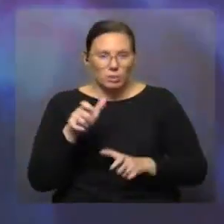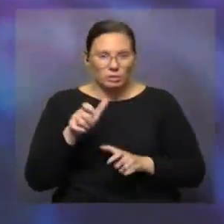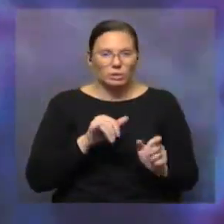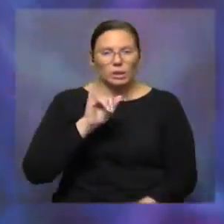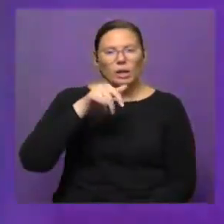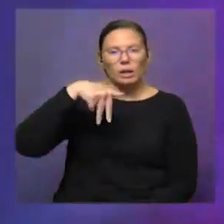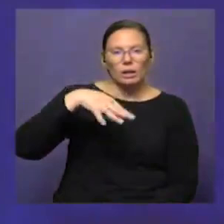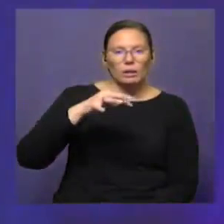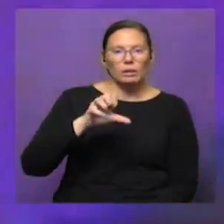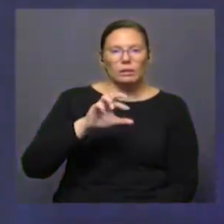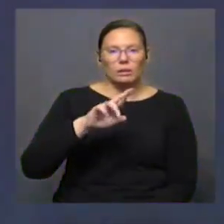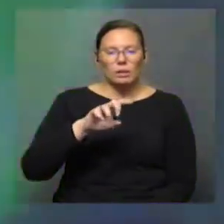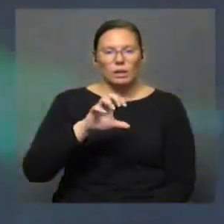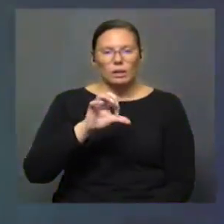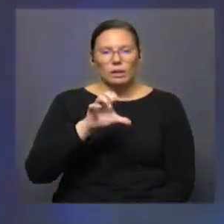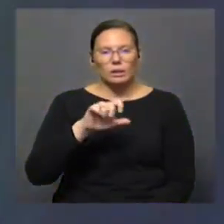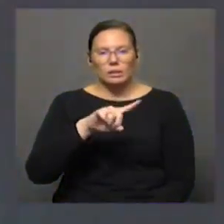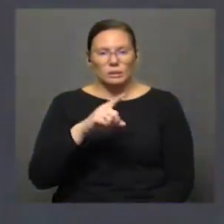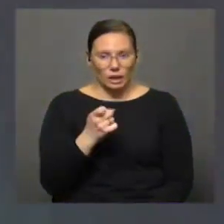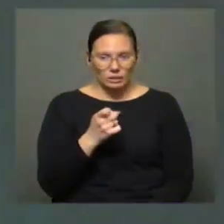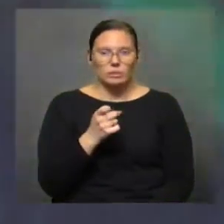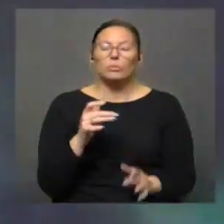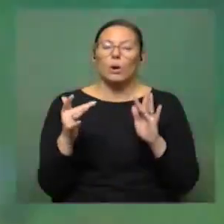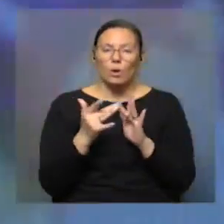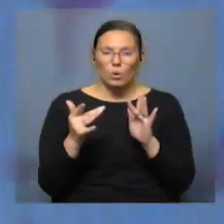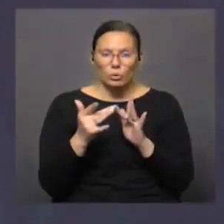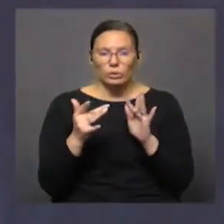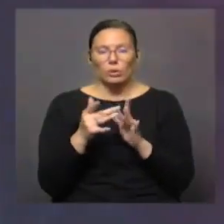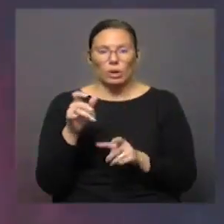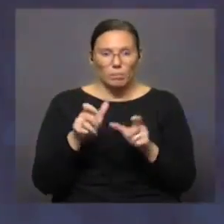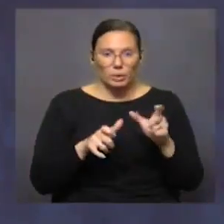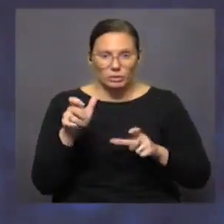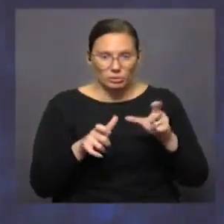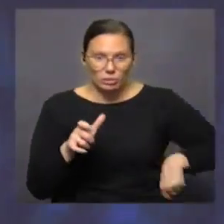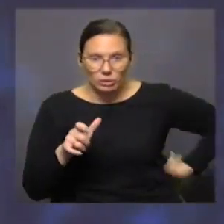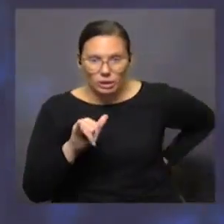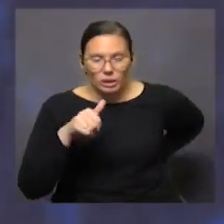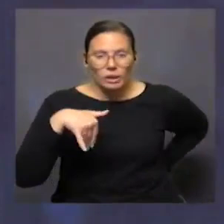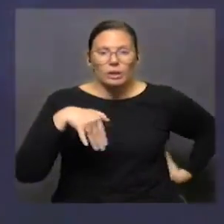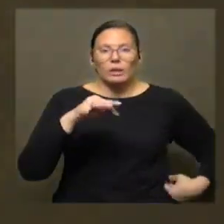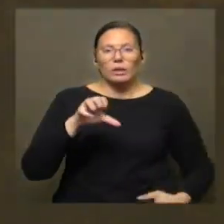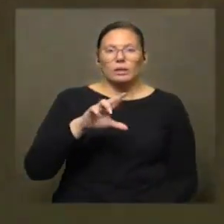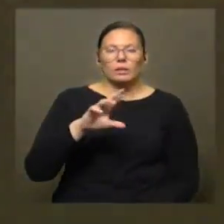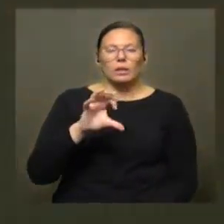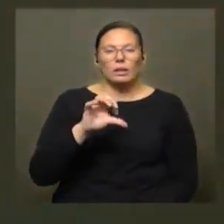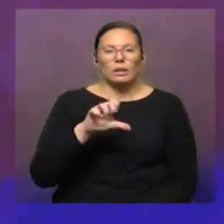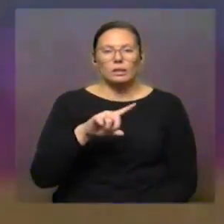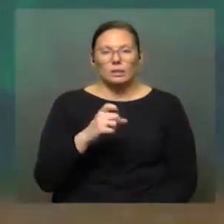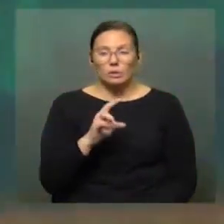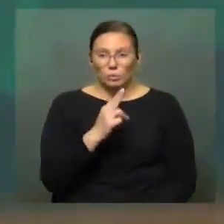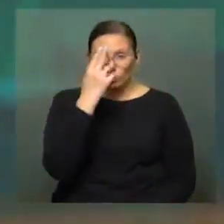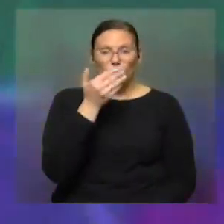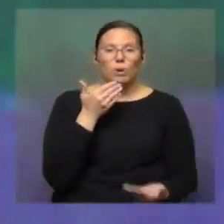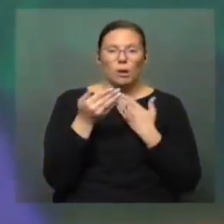intersex. Estuve contactándome con la gente de Intersex Uruguay. Hablé con